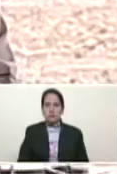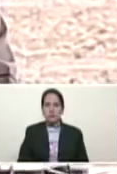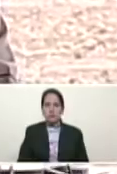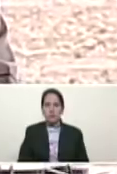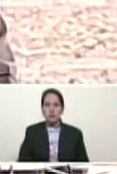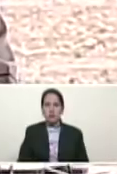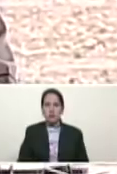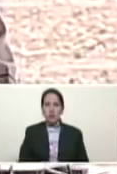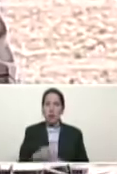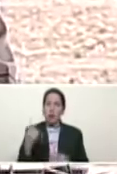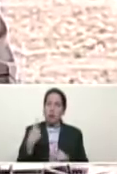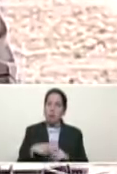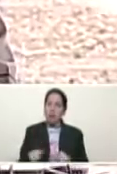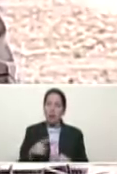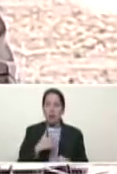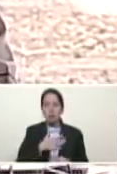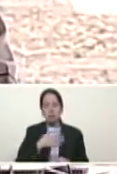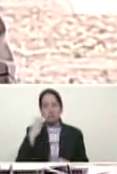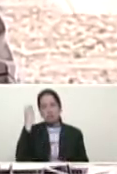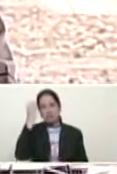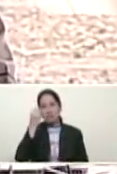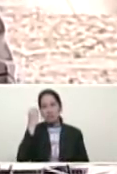Pero yo decía,